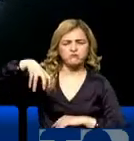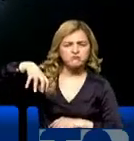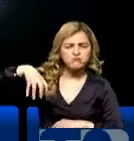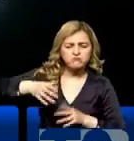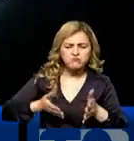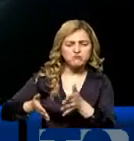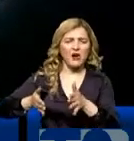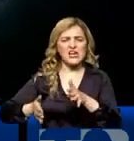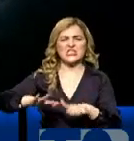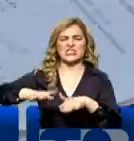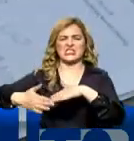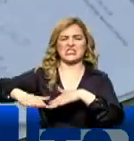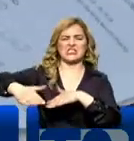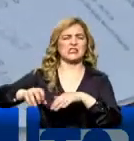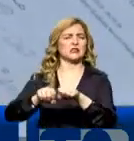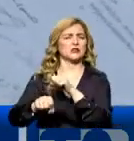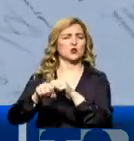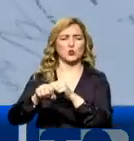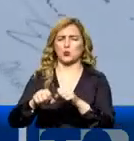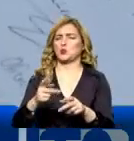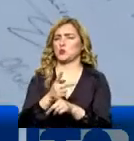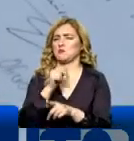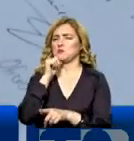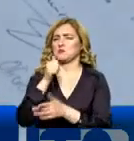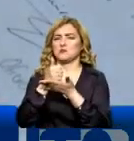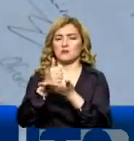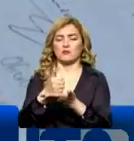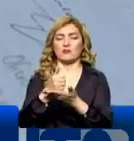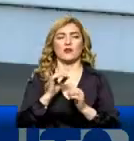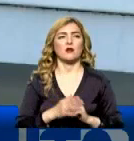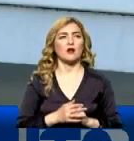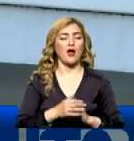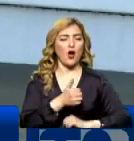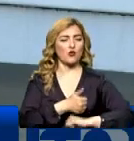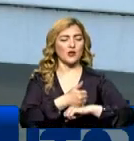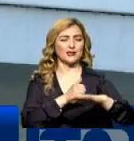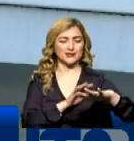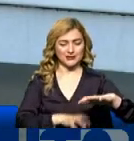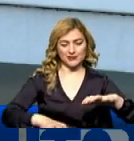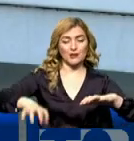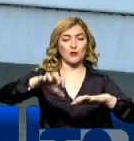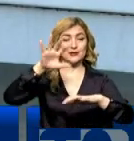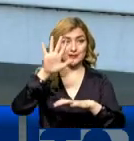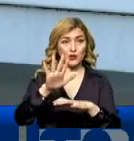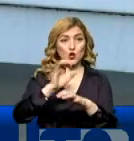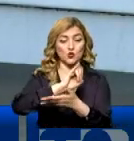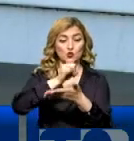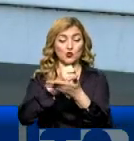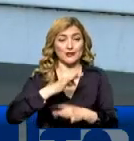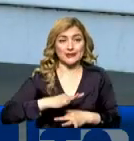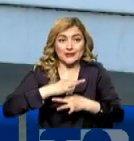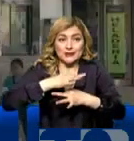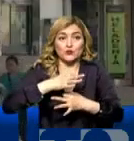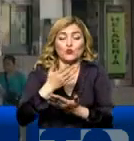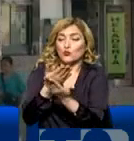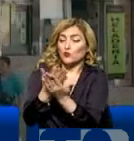representantes de los pobladores de las 5 parroquias agrupados en la Junta Cívica del Valle de Tumbaco, deciden impulsar una iniciativa para